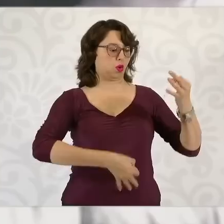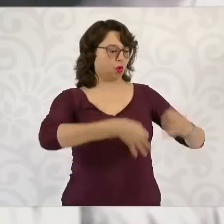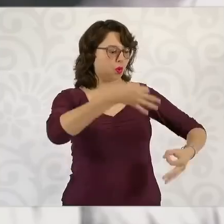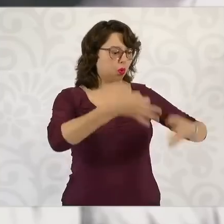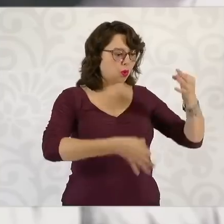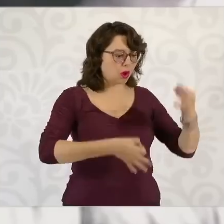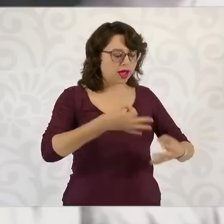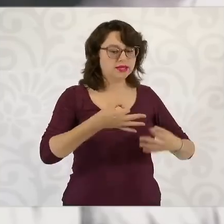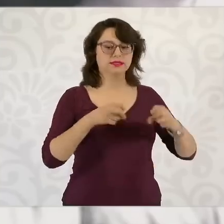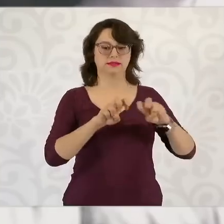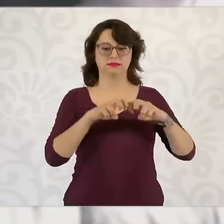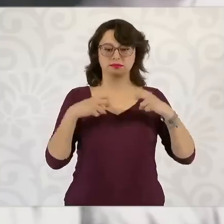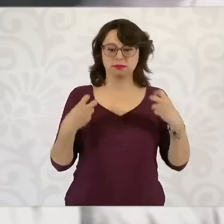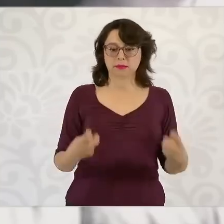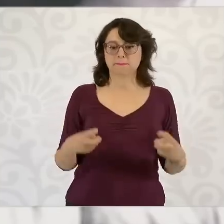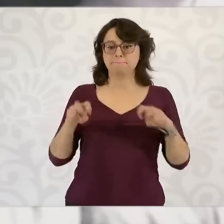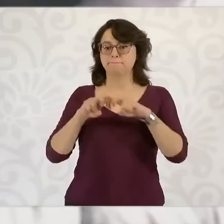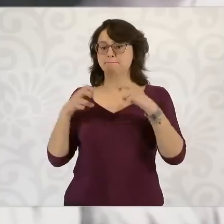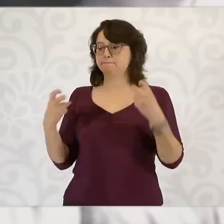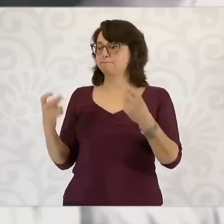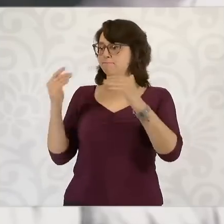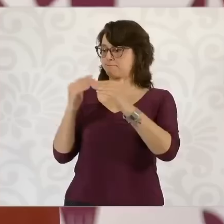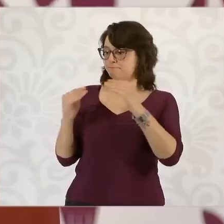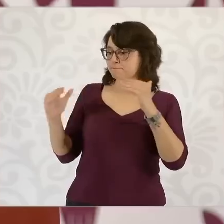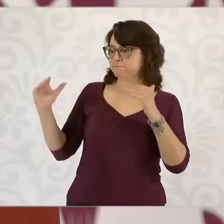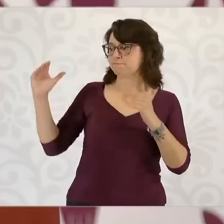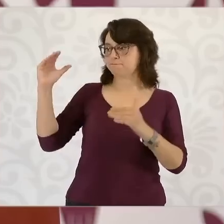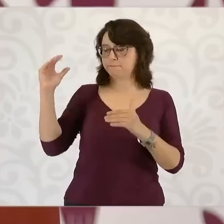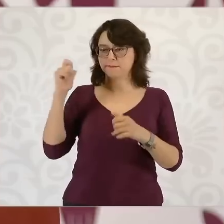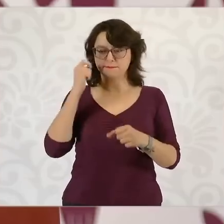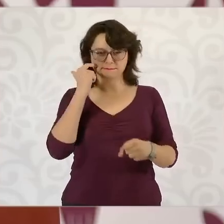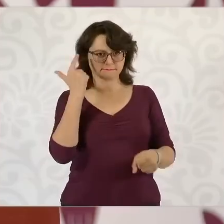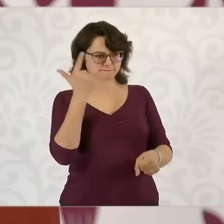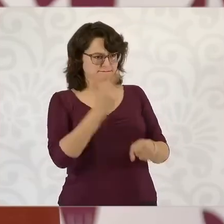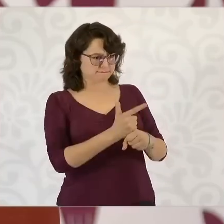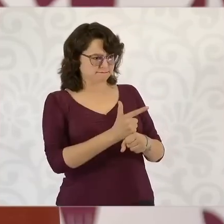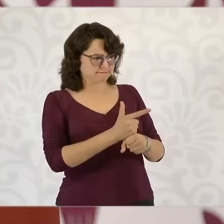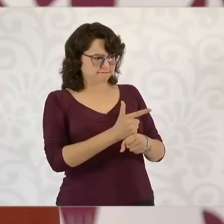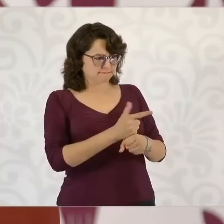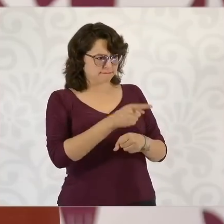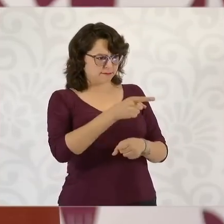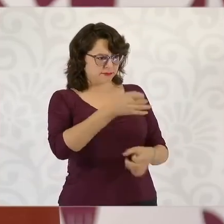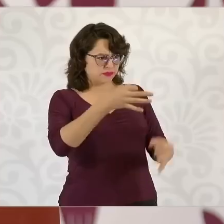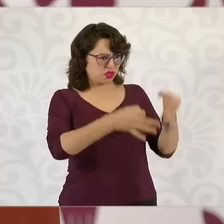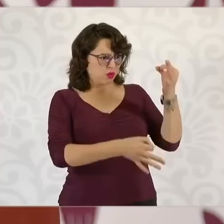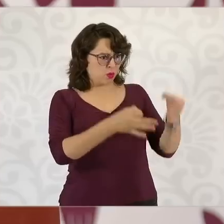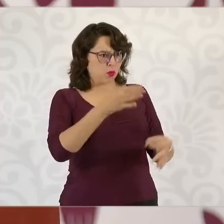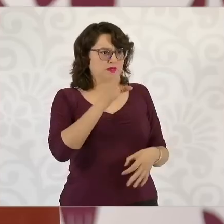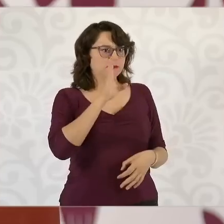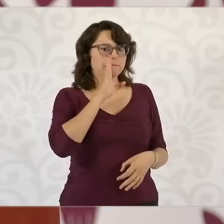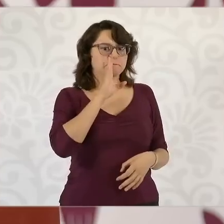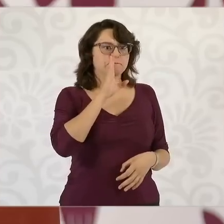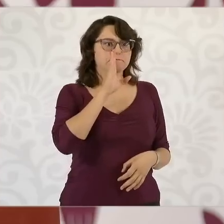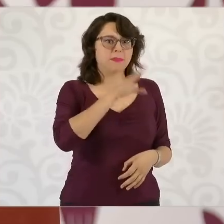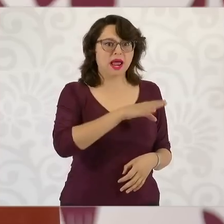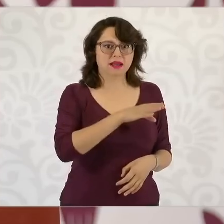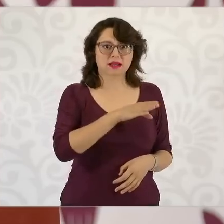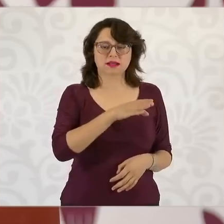ministro determinan una conducta procesal en la que ellos son la autoridad y nosotros somos